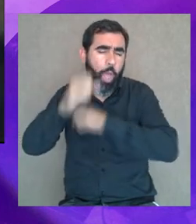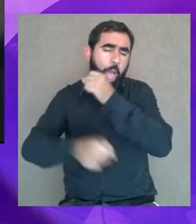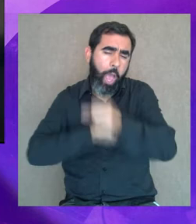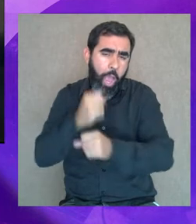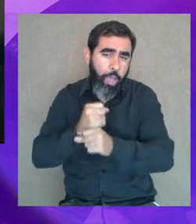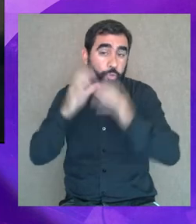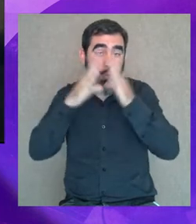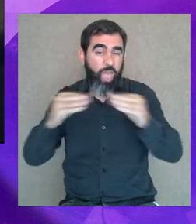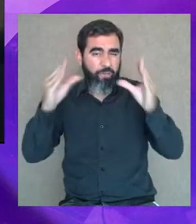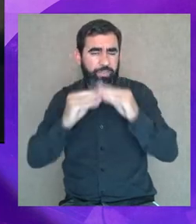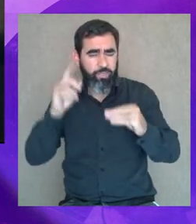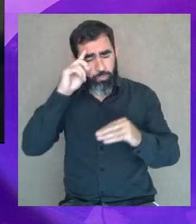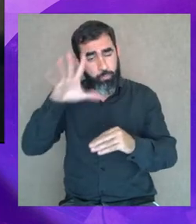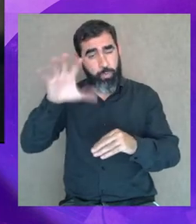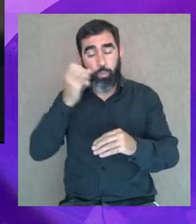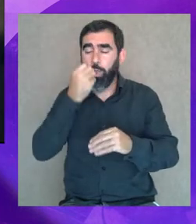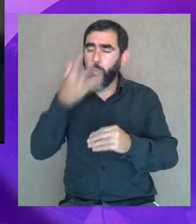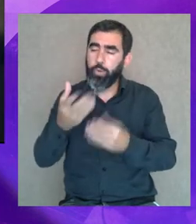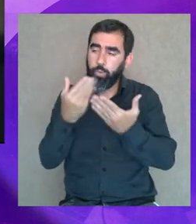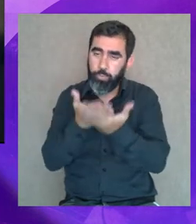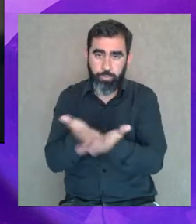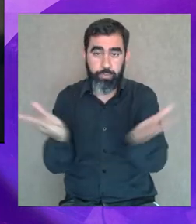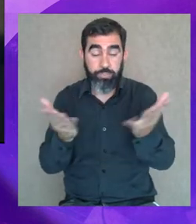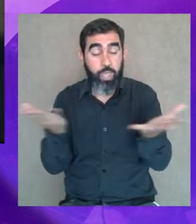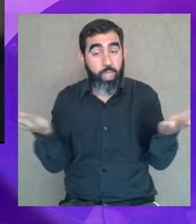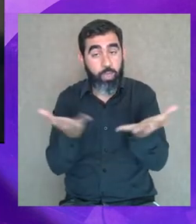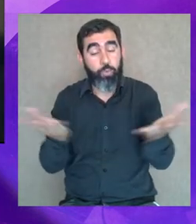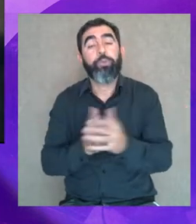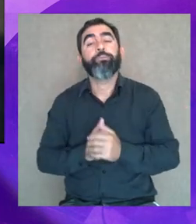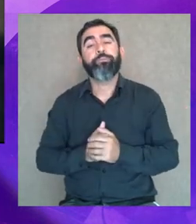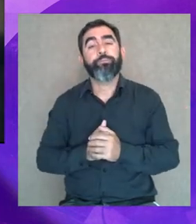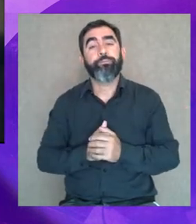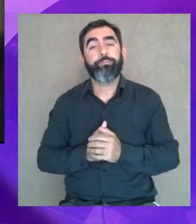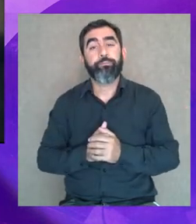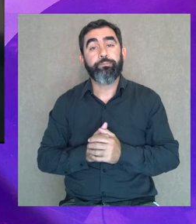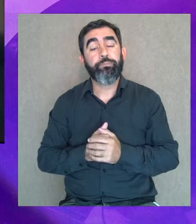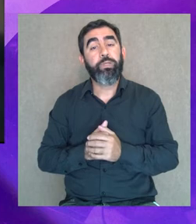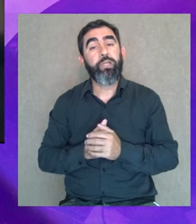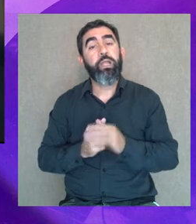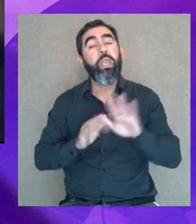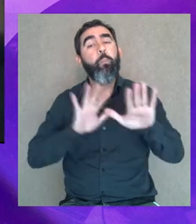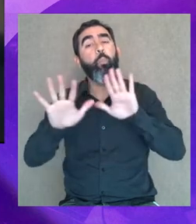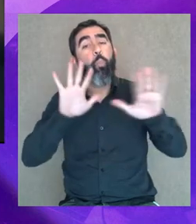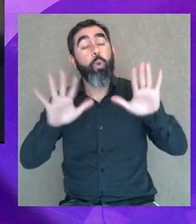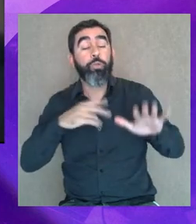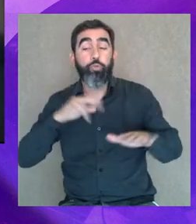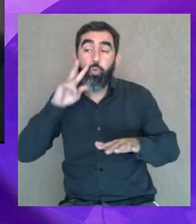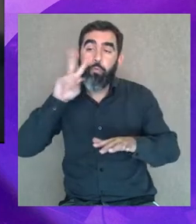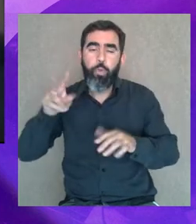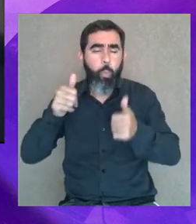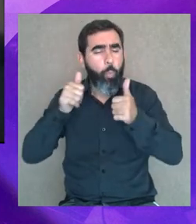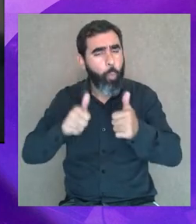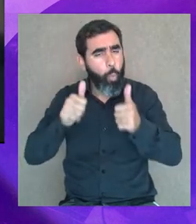formalidad con una cosa que está muy buena en la cabeza la muestra de lo que vengo viendo